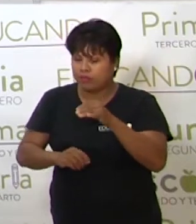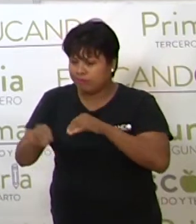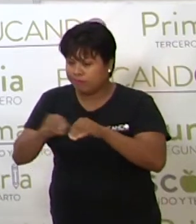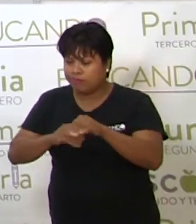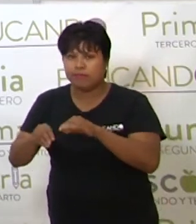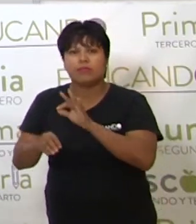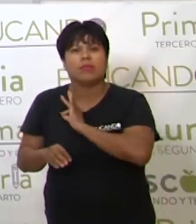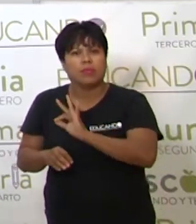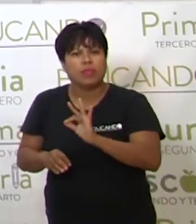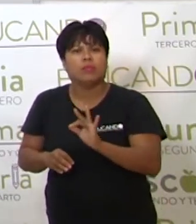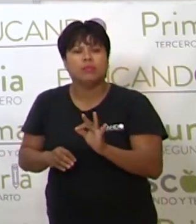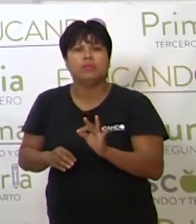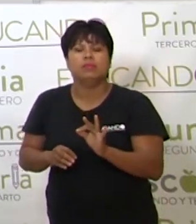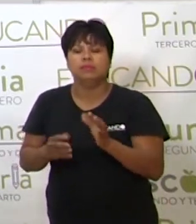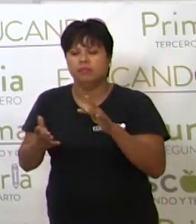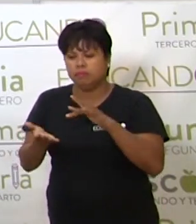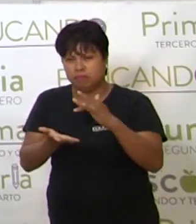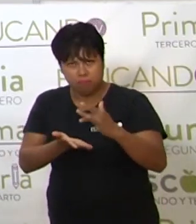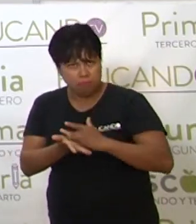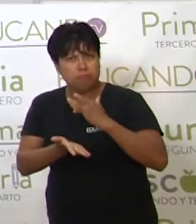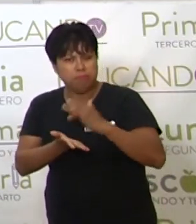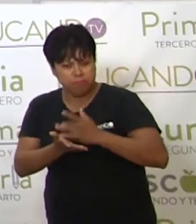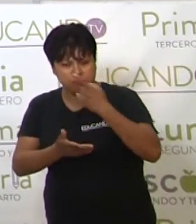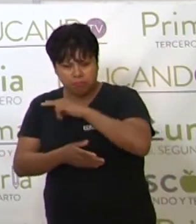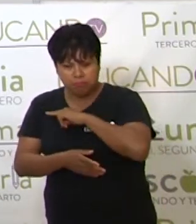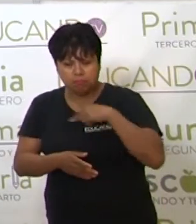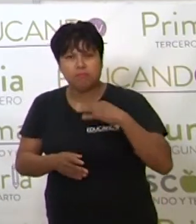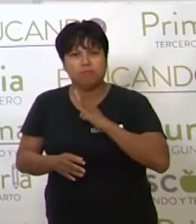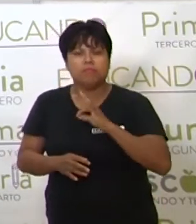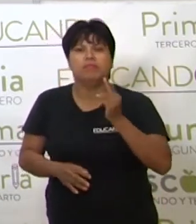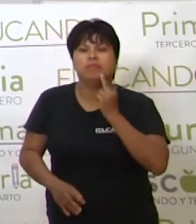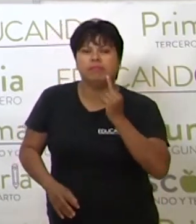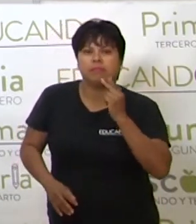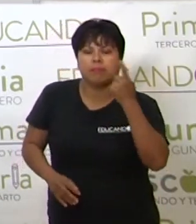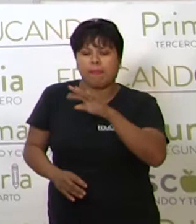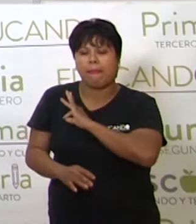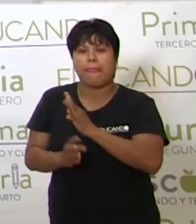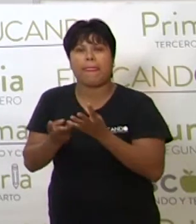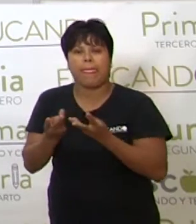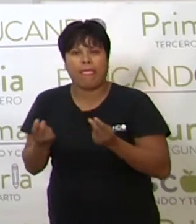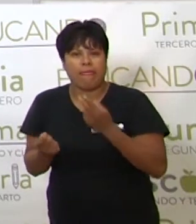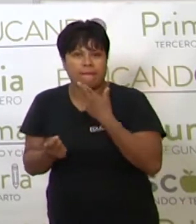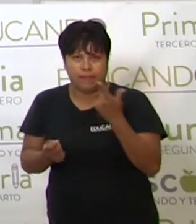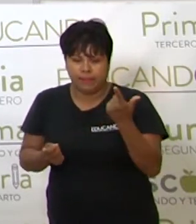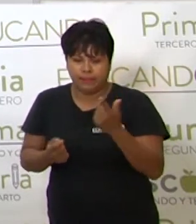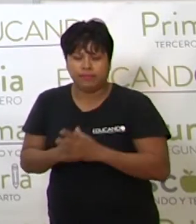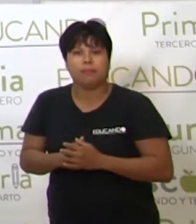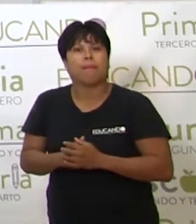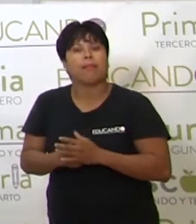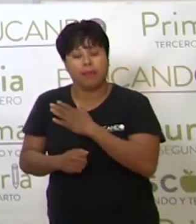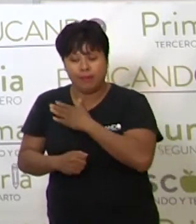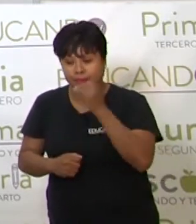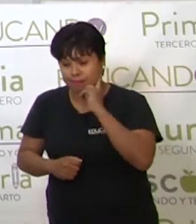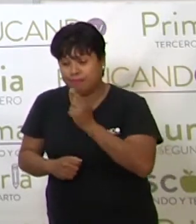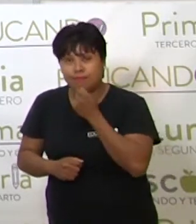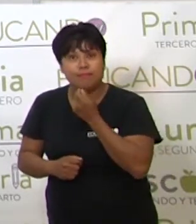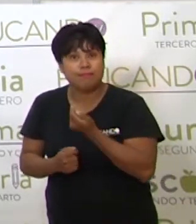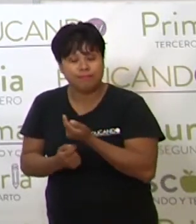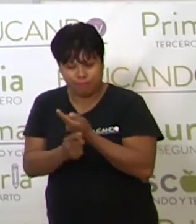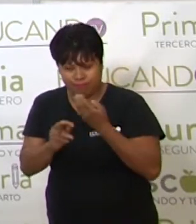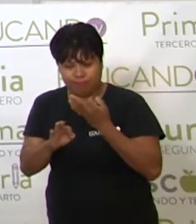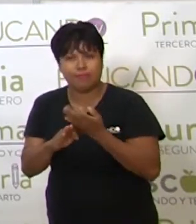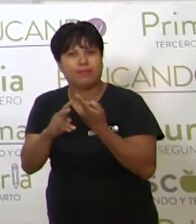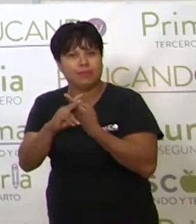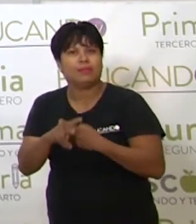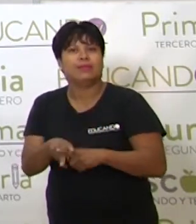podemos apoyarnos con los cuales podemos apoyarnos y resolverlas de una mejor manera bueno a niñas y niños vamos a